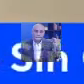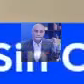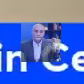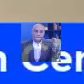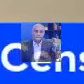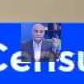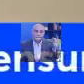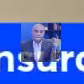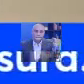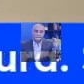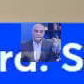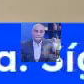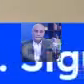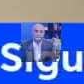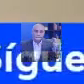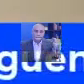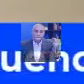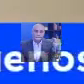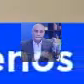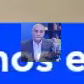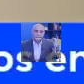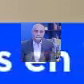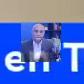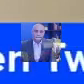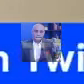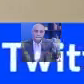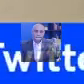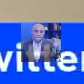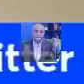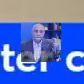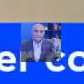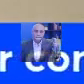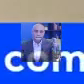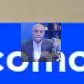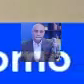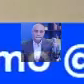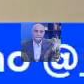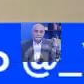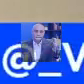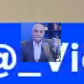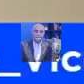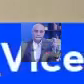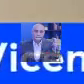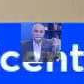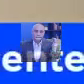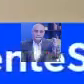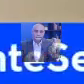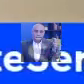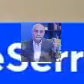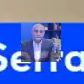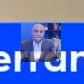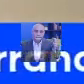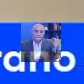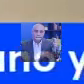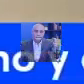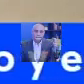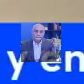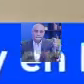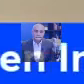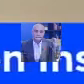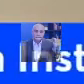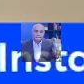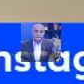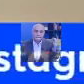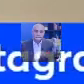logra mantener la mayoría en la Cámara de Representantes por el voto hispano, y el presidente de la República en